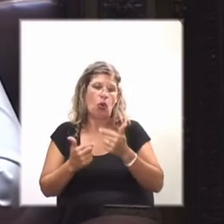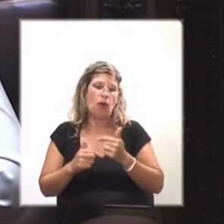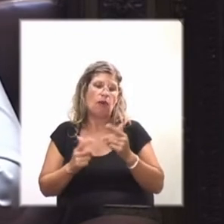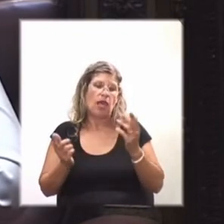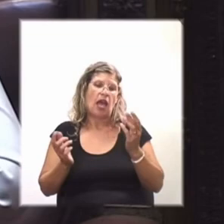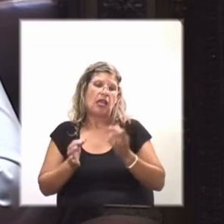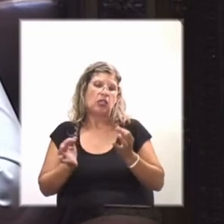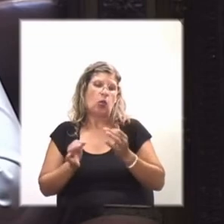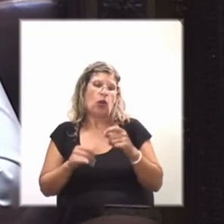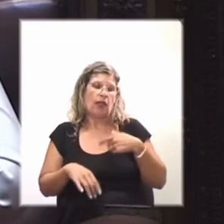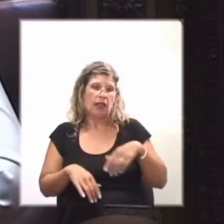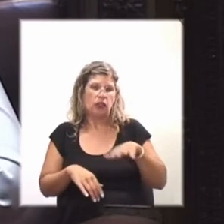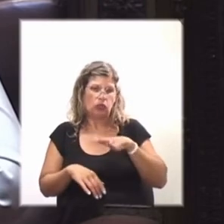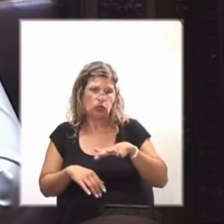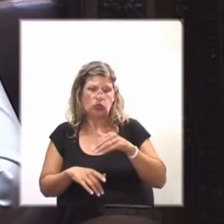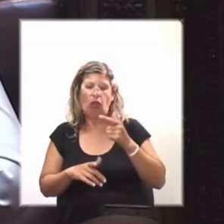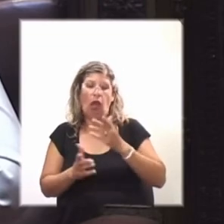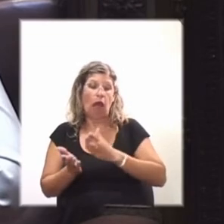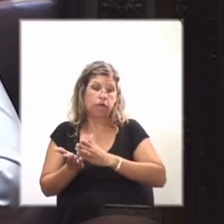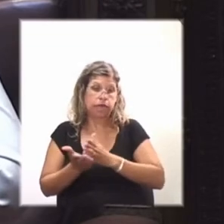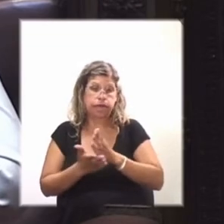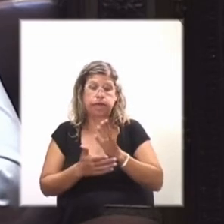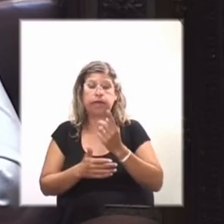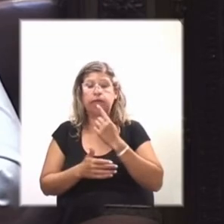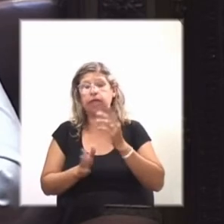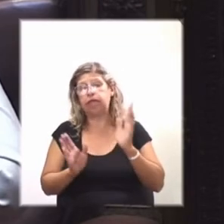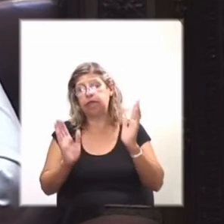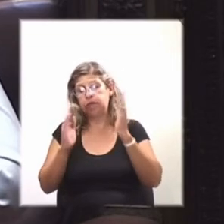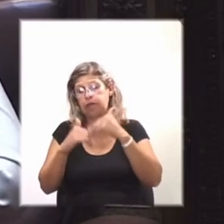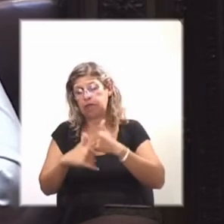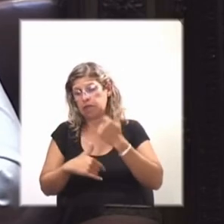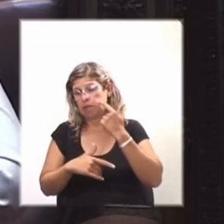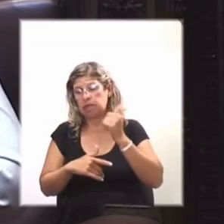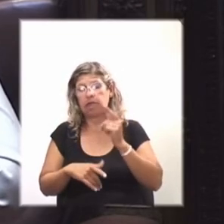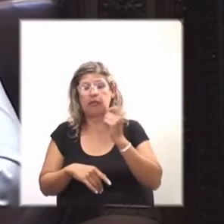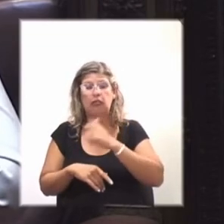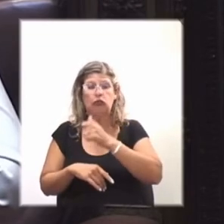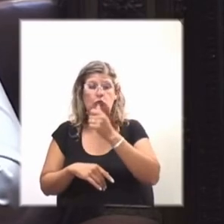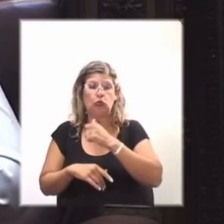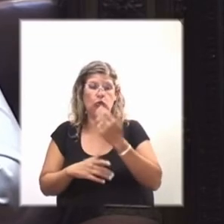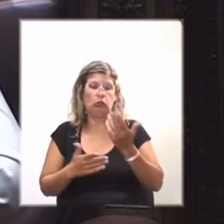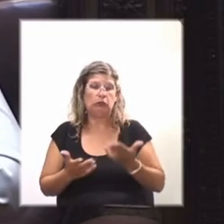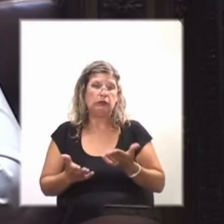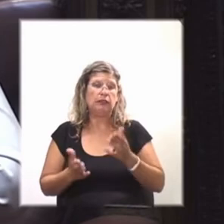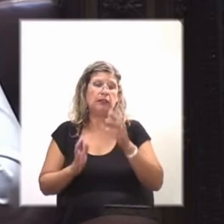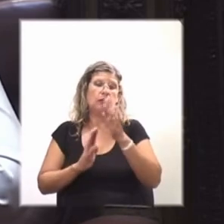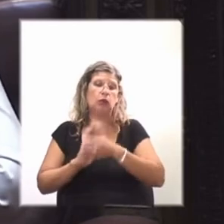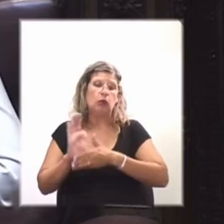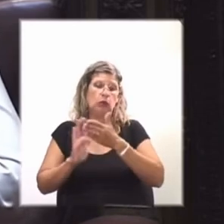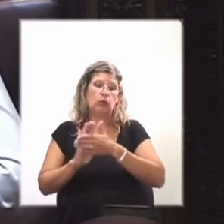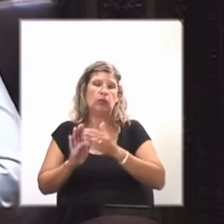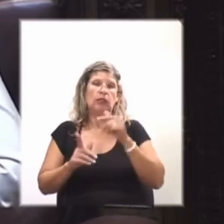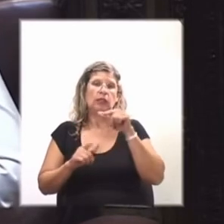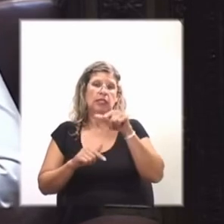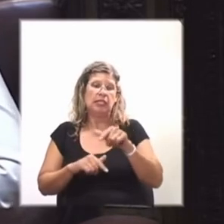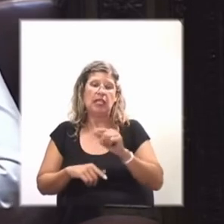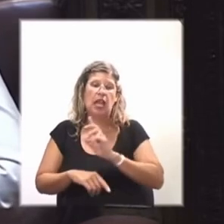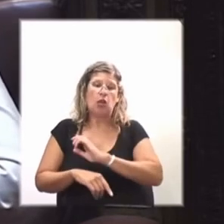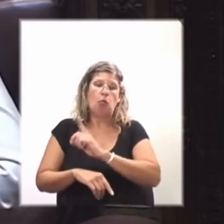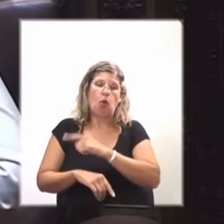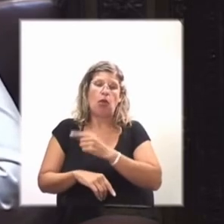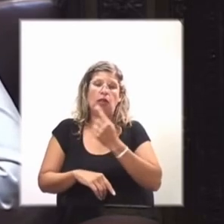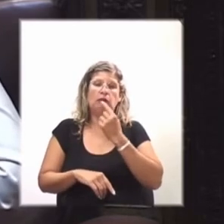conducción política que no lograba rápidamente alcanzar las grandes soluciones nacionales. Y el poder político ha promulgado o se